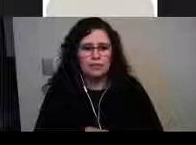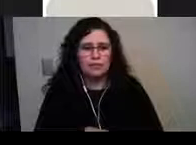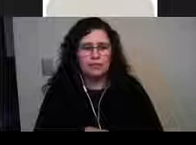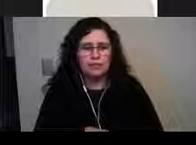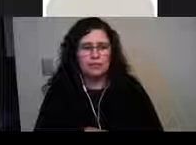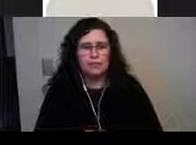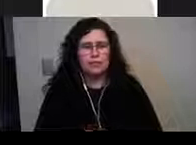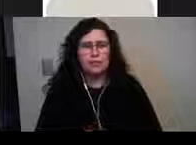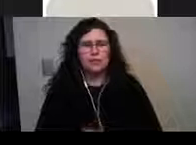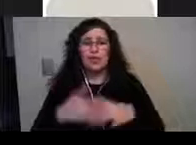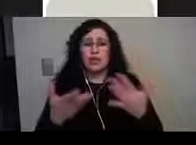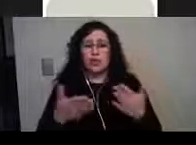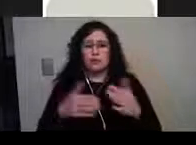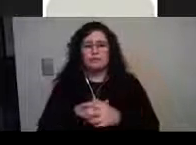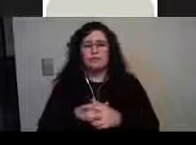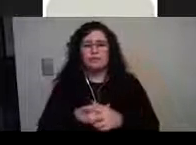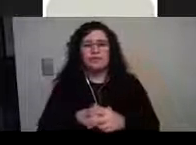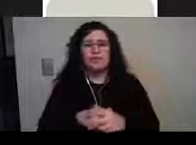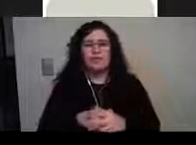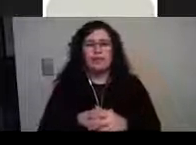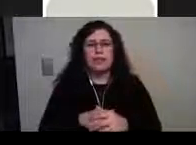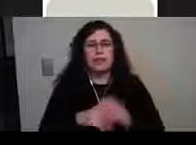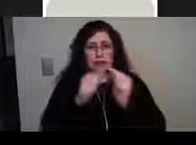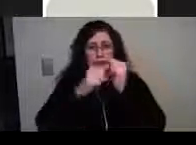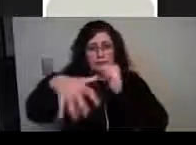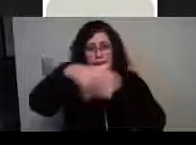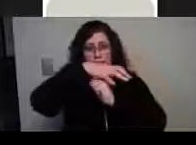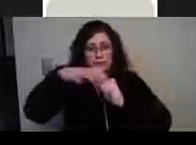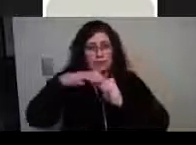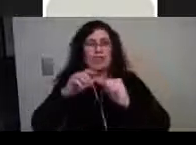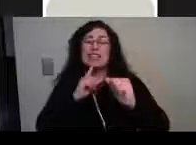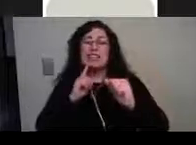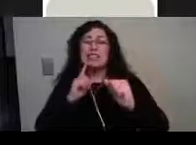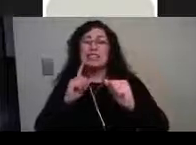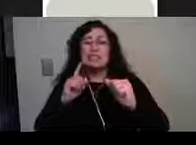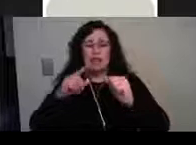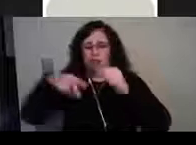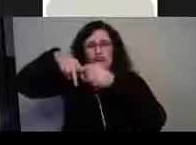Entonces, tal como contaba, la parálisis cerebral de tipo tetraplegia o tetraparesia